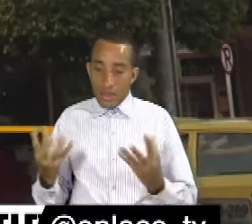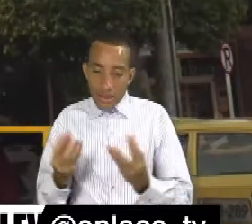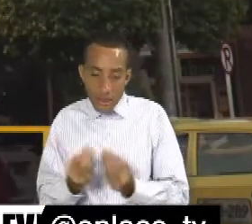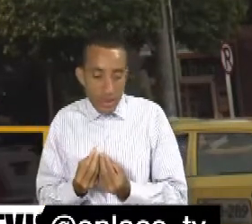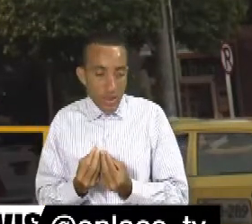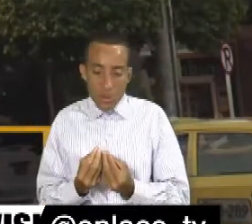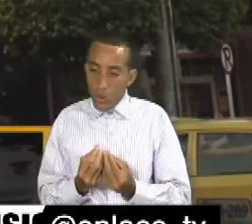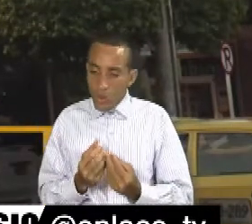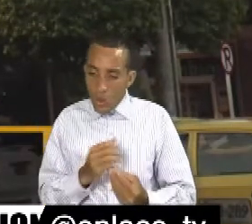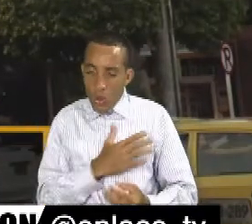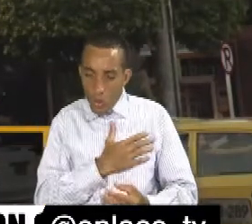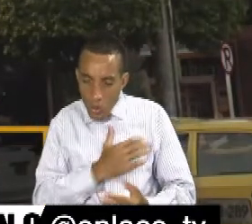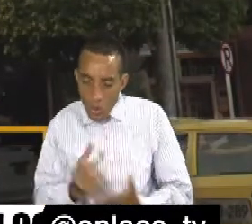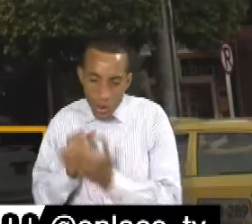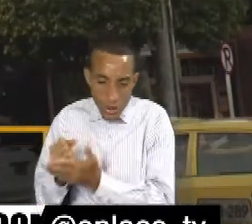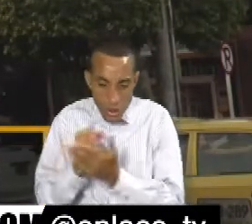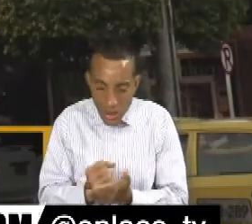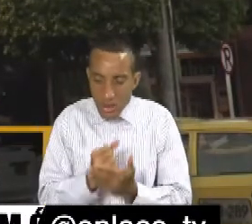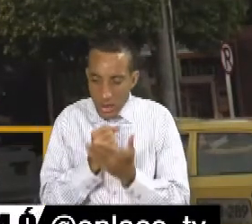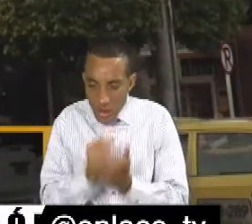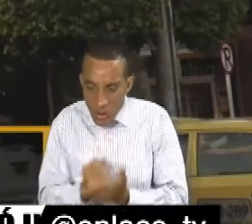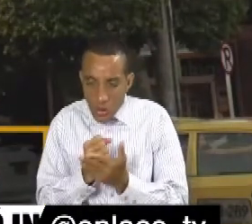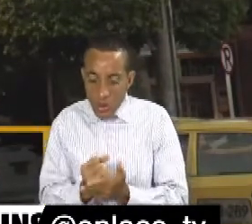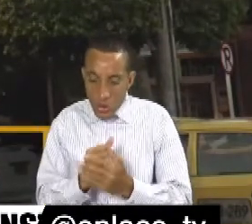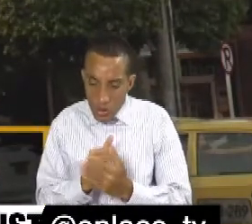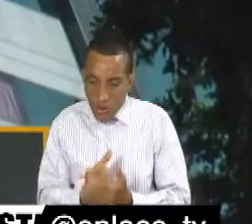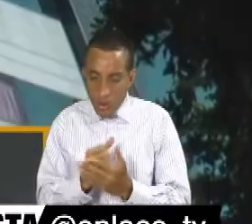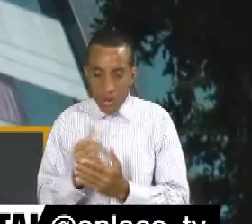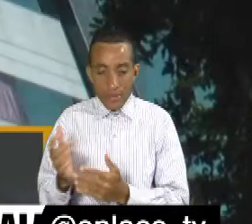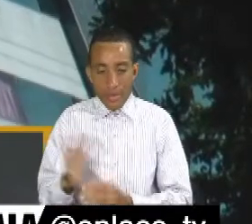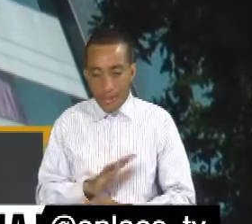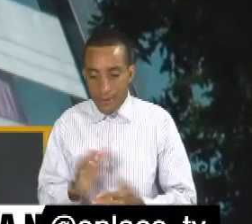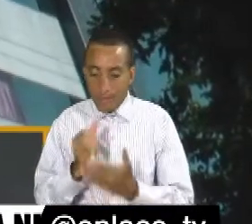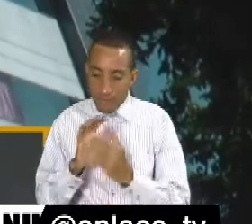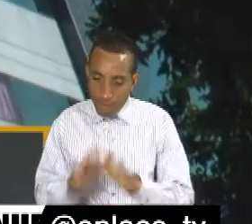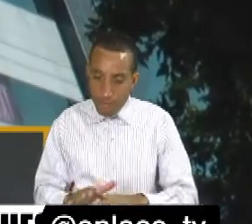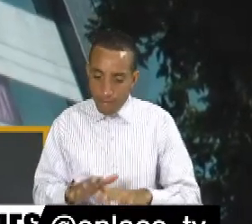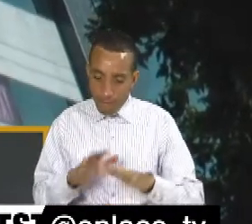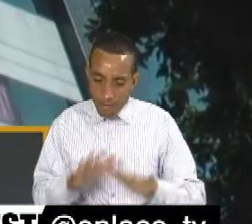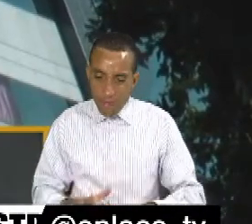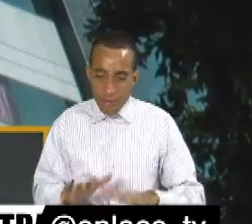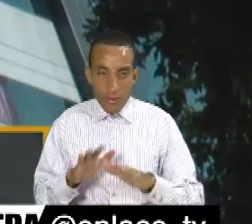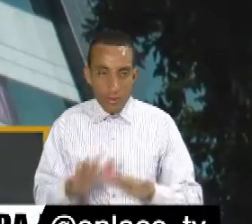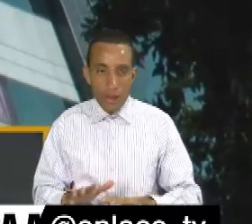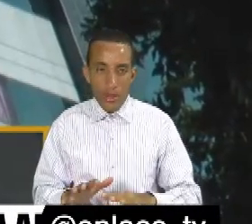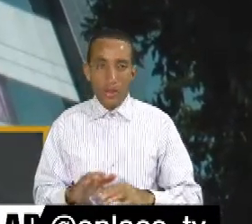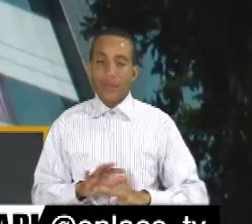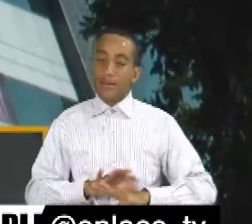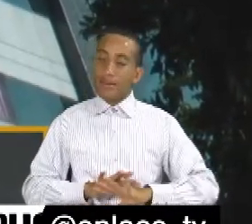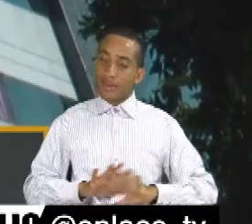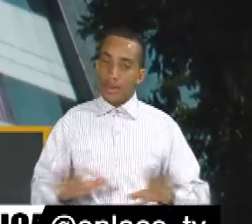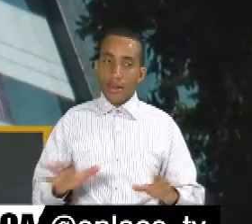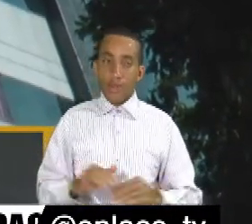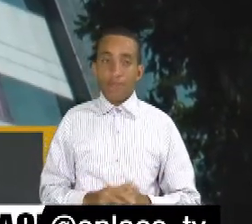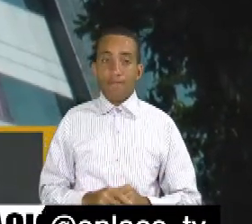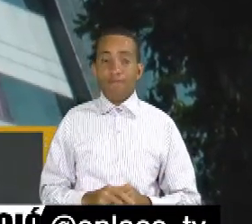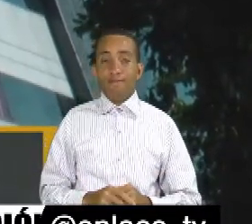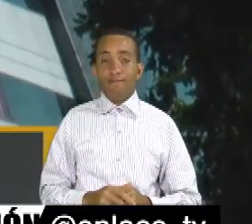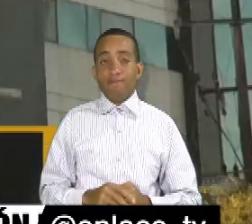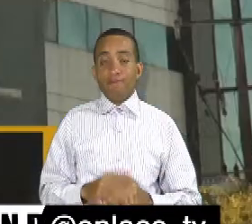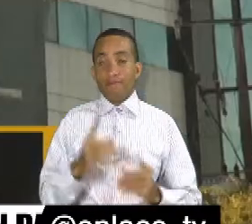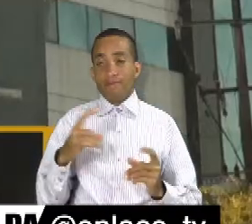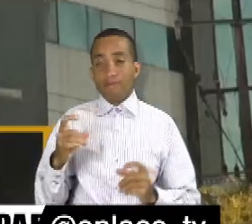lo humanamente posible, logran estabilizarlo y pues inicia el trámite de remisión para Clínica Magdalena, donde estamos. Y